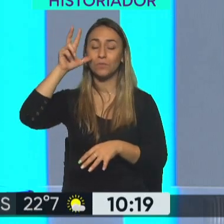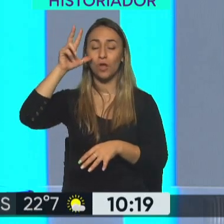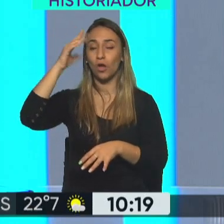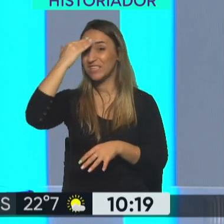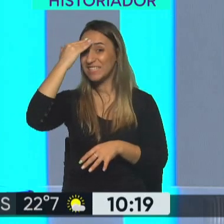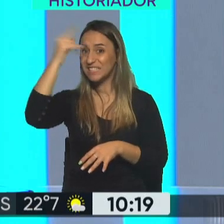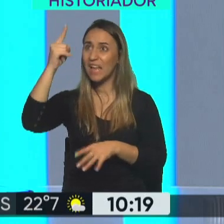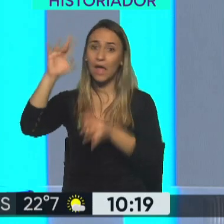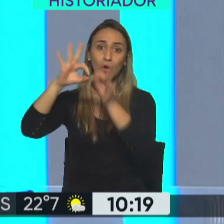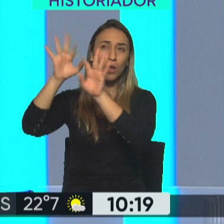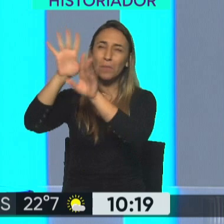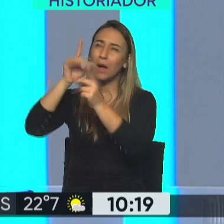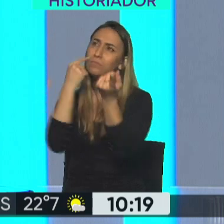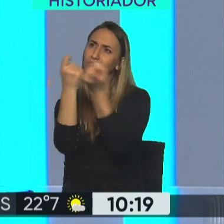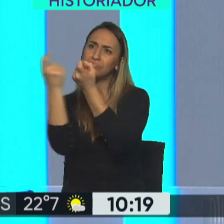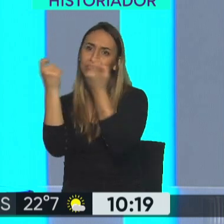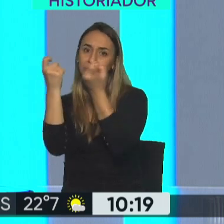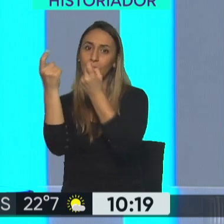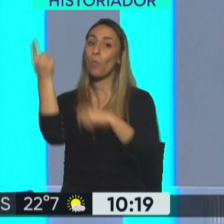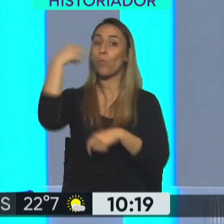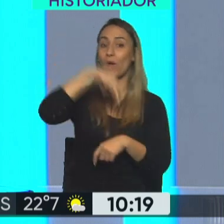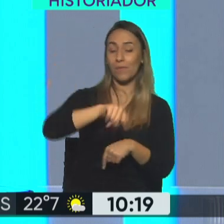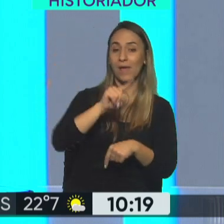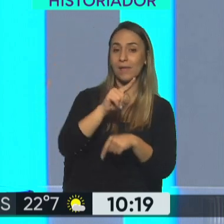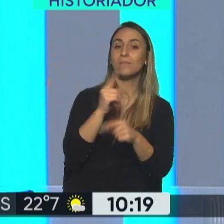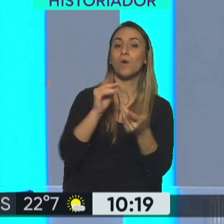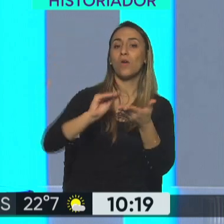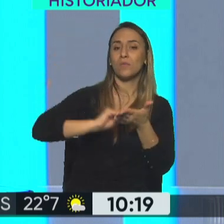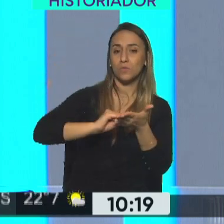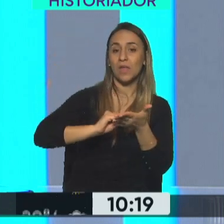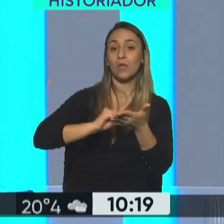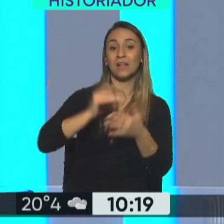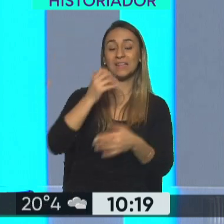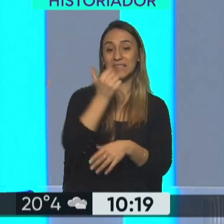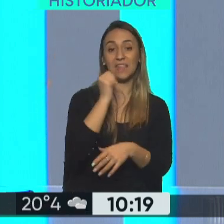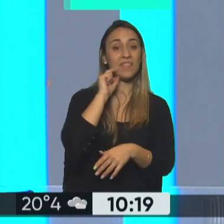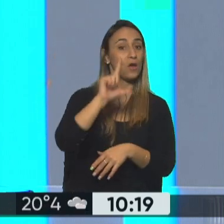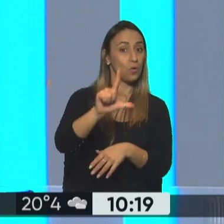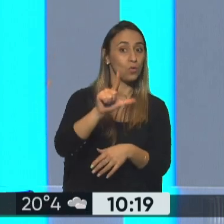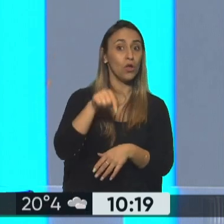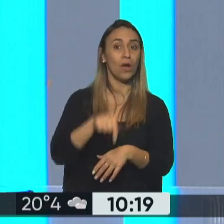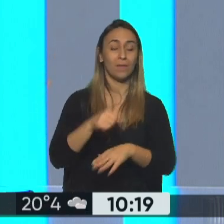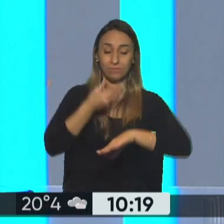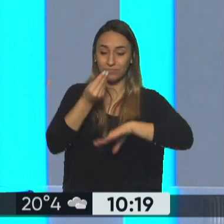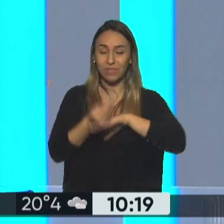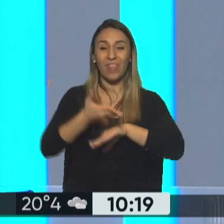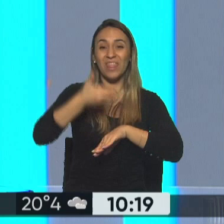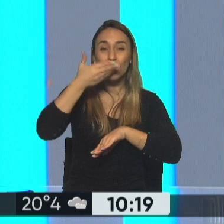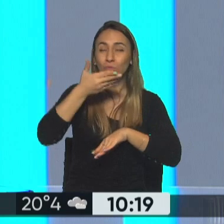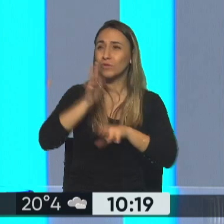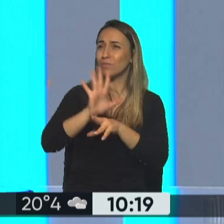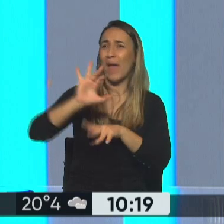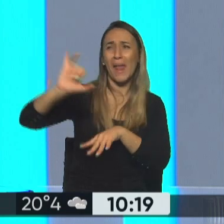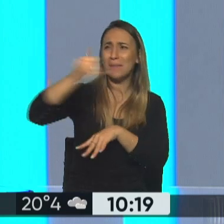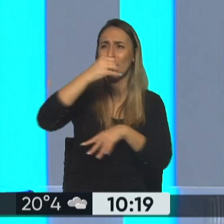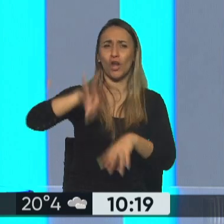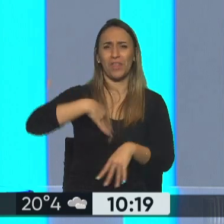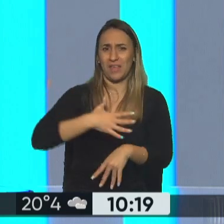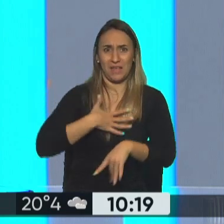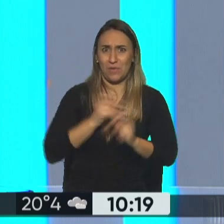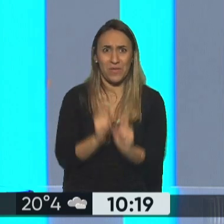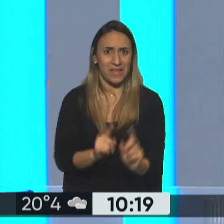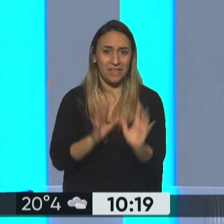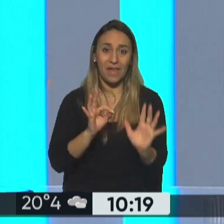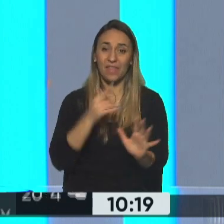los diputados de Tucumán el 6 de julio, donde él dice que dio el mejor discurso de su vida y le dijo que ya era tiempo